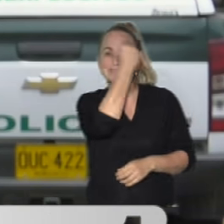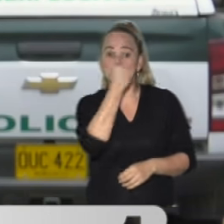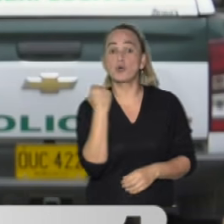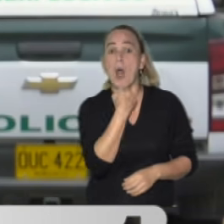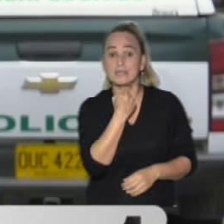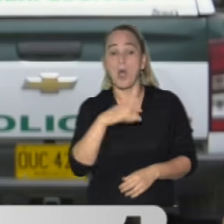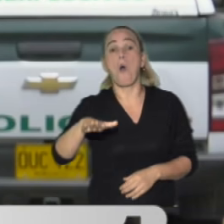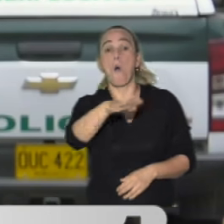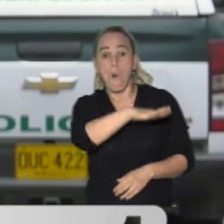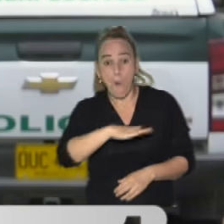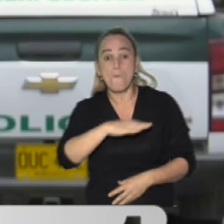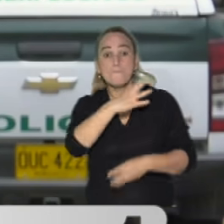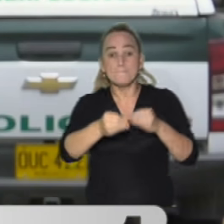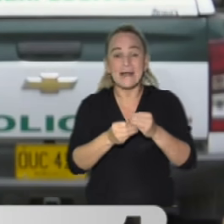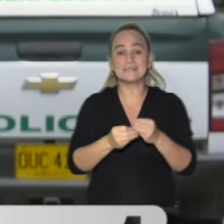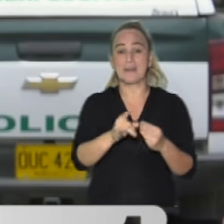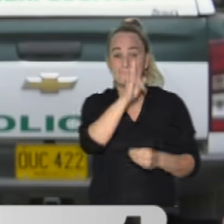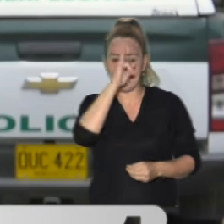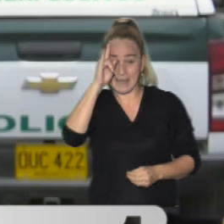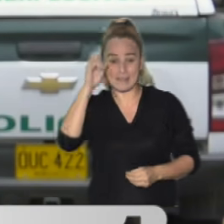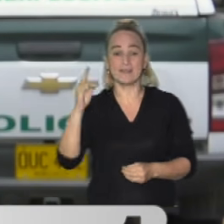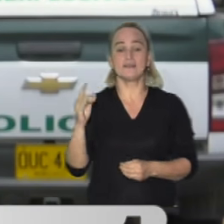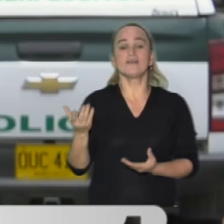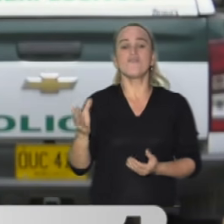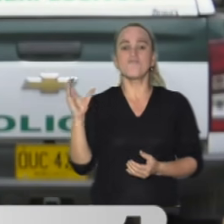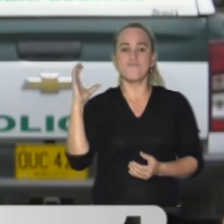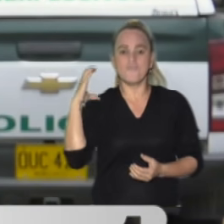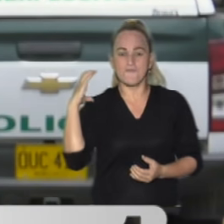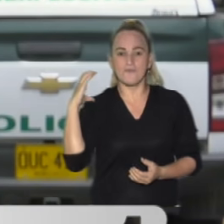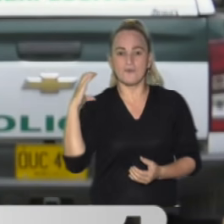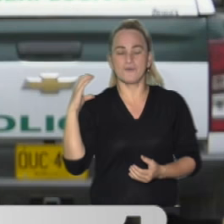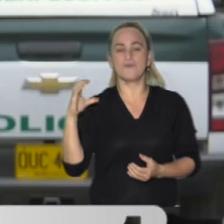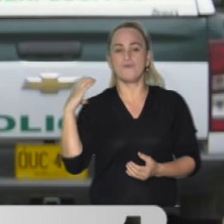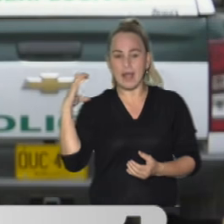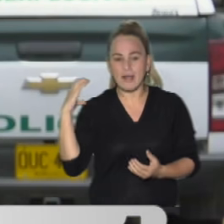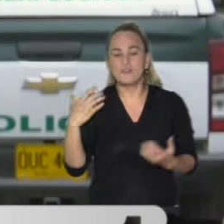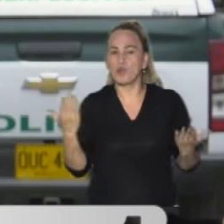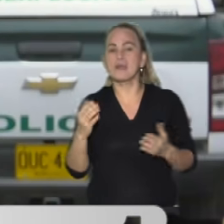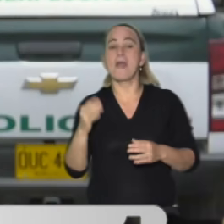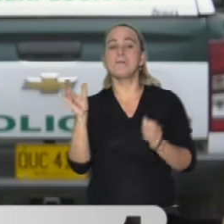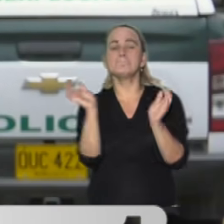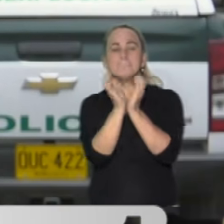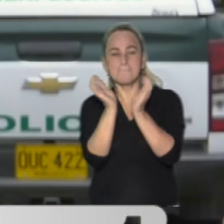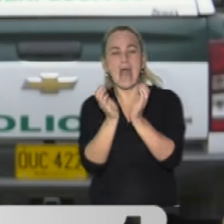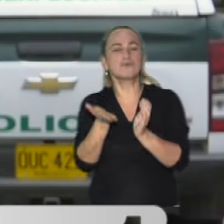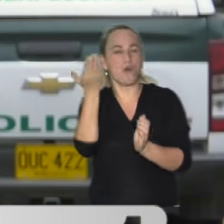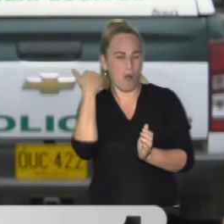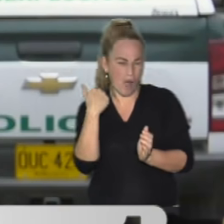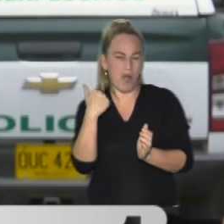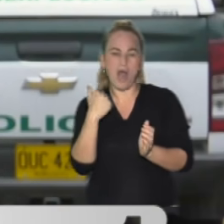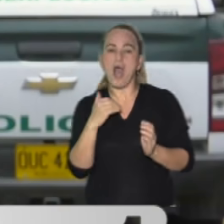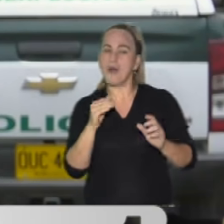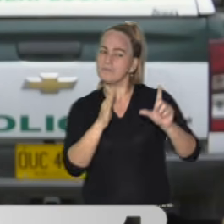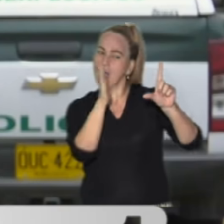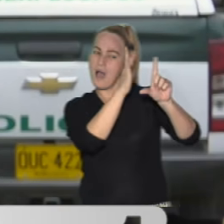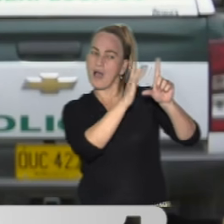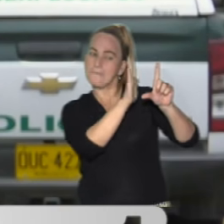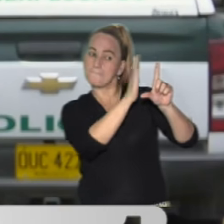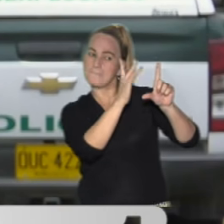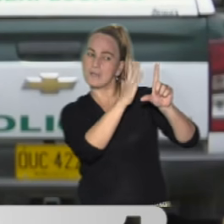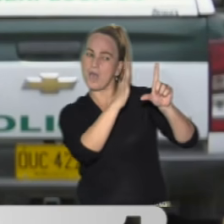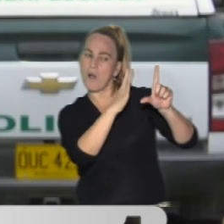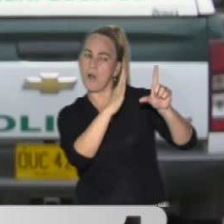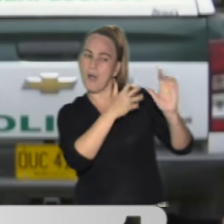sino también en Madrid y Facatativá. Esto ocurrió en el mes de mayo y la policía viene recaudando diferentes